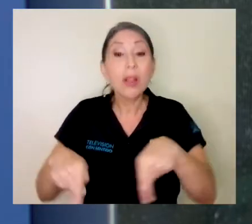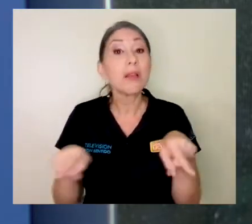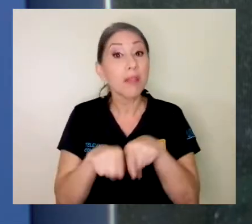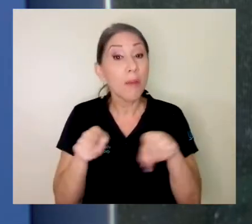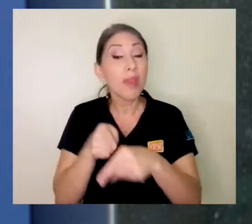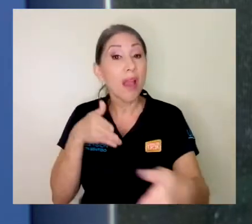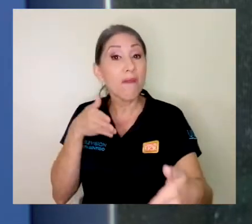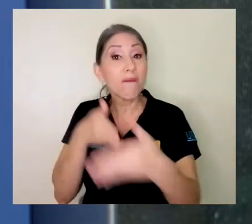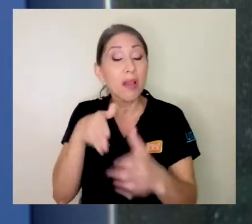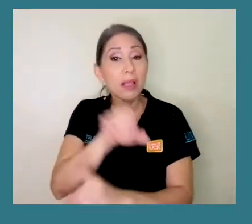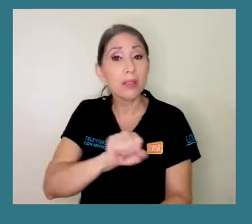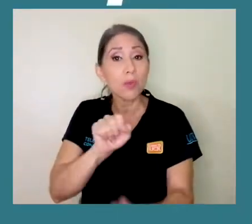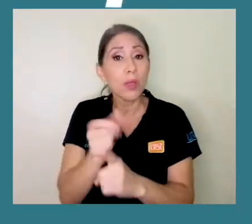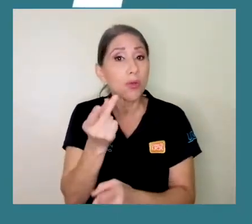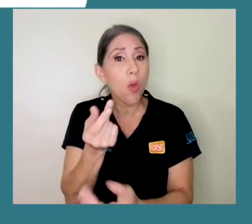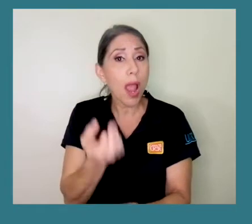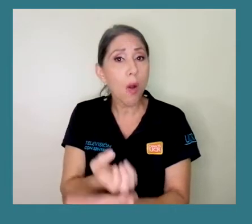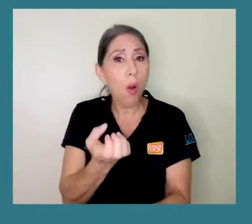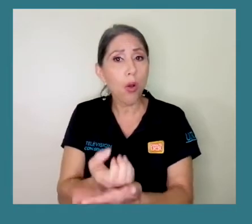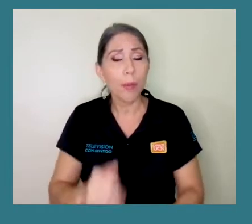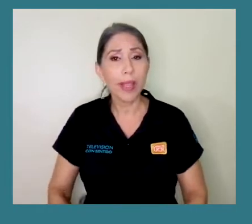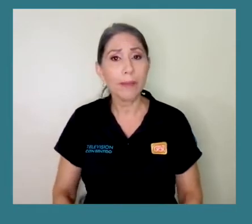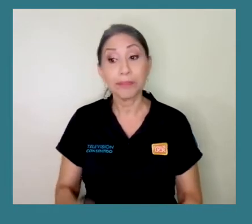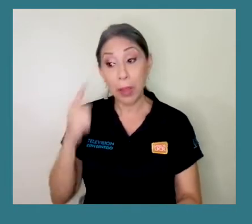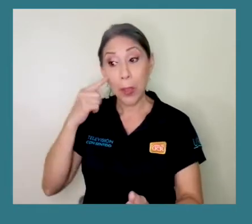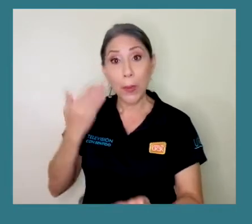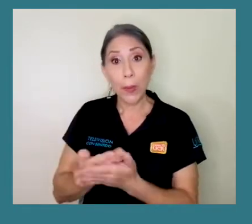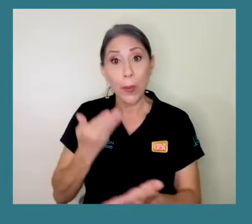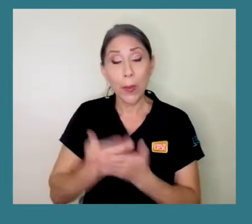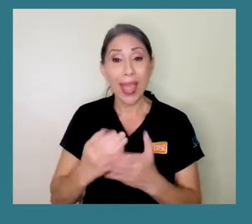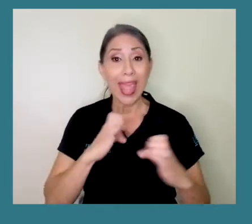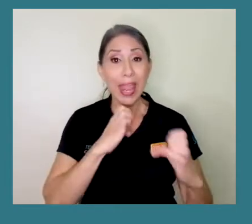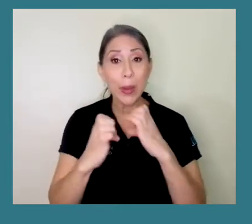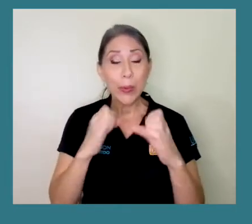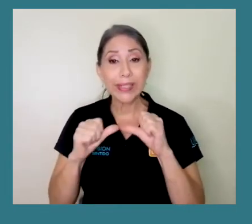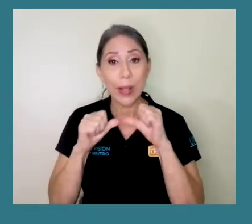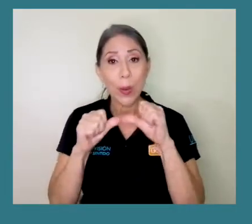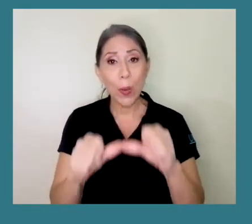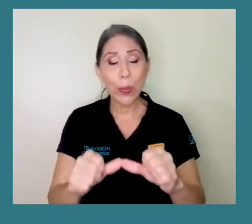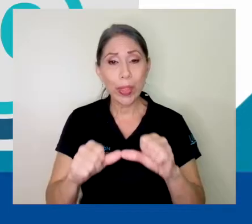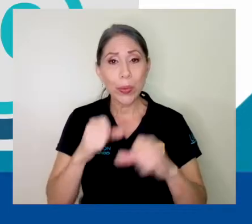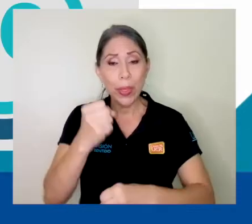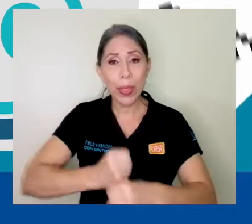situación económica. Esto se evidenció en la encuesta continua de